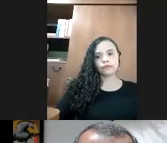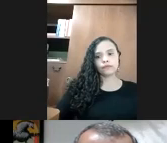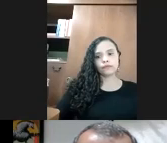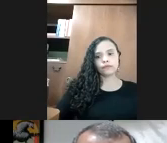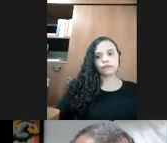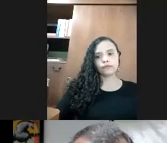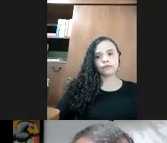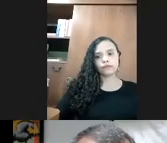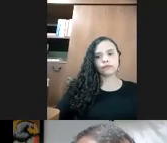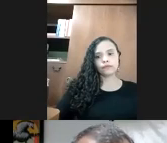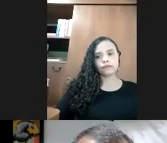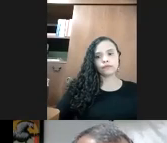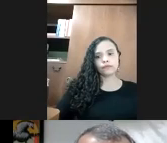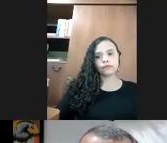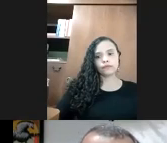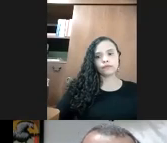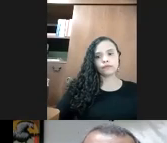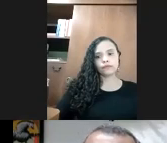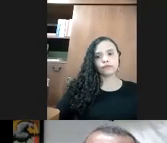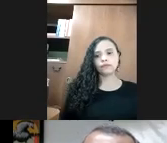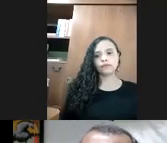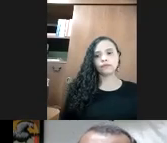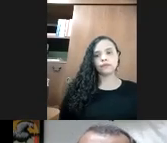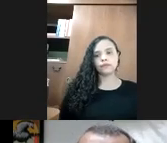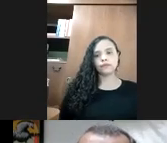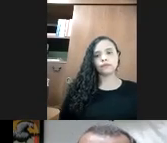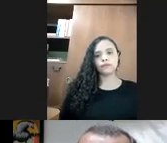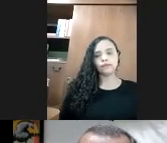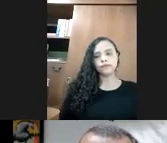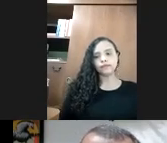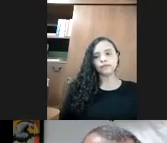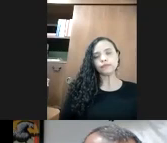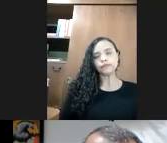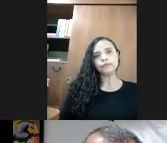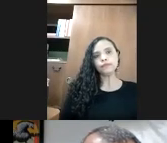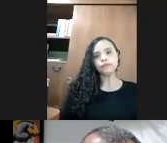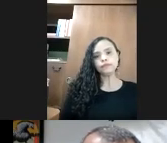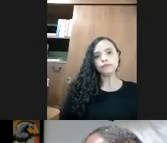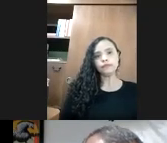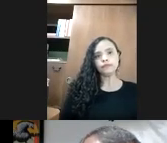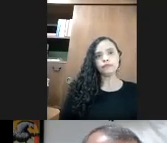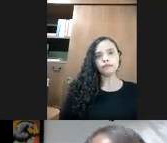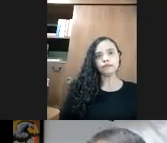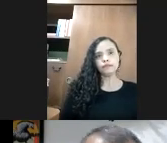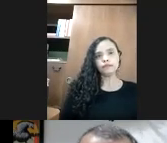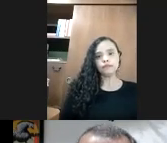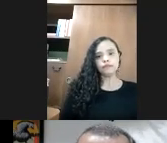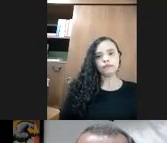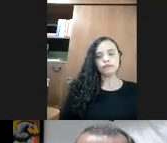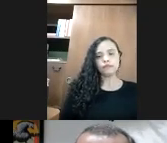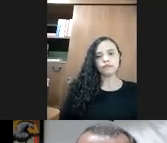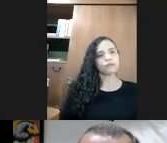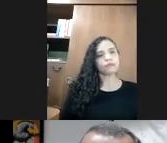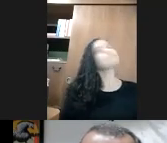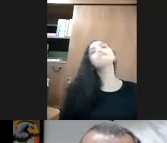los resultados de un levantamiento de información en el marco de un proyecto que tenemos y que está culminando, pero va a seguir adelante,